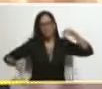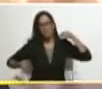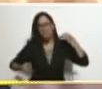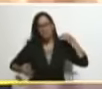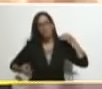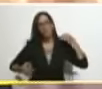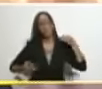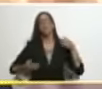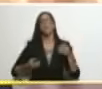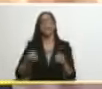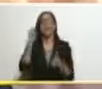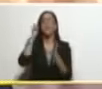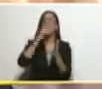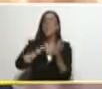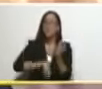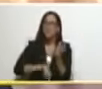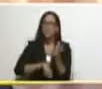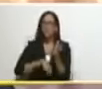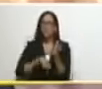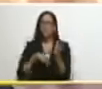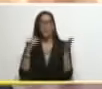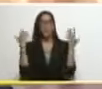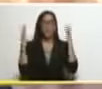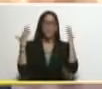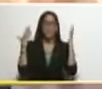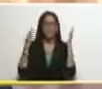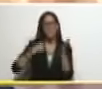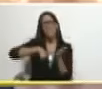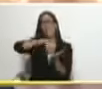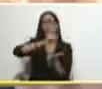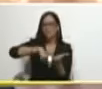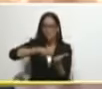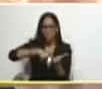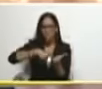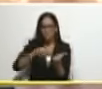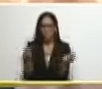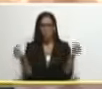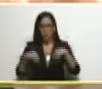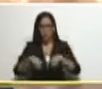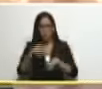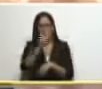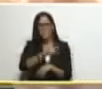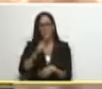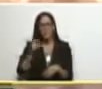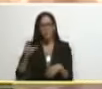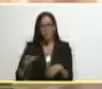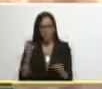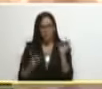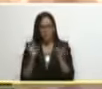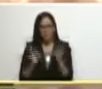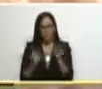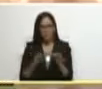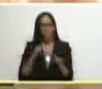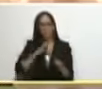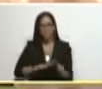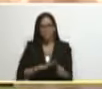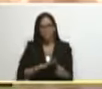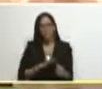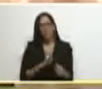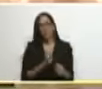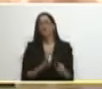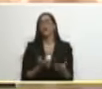para prohibir la celebración de contratos o acuerdos con personas jurídicas que se encuentren operando